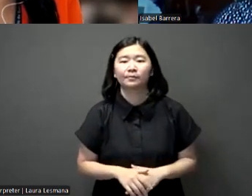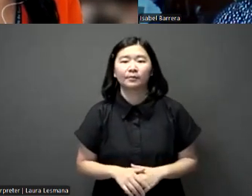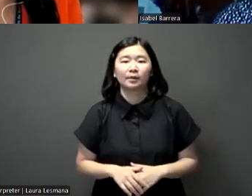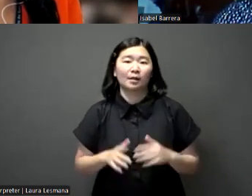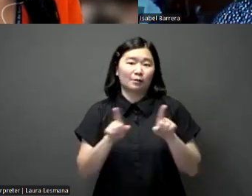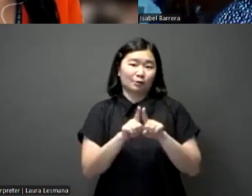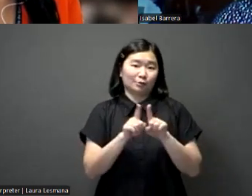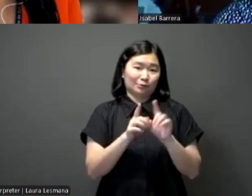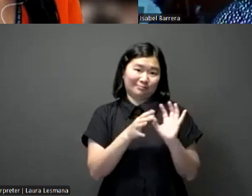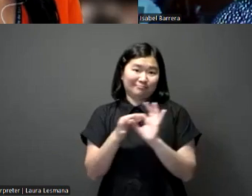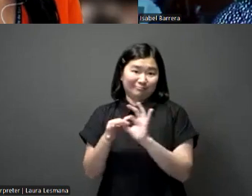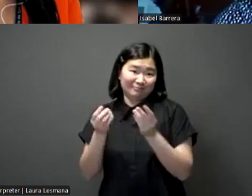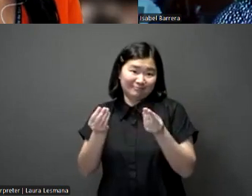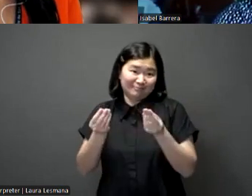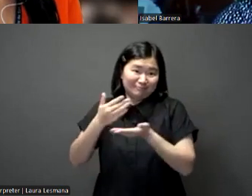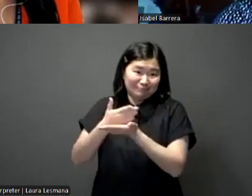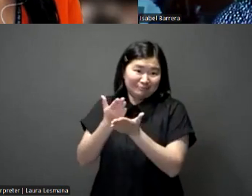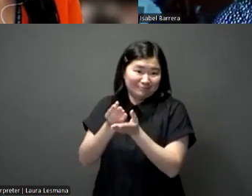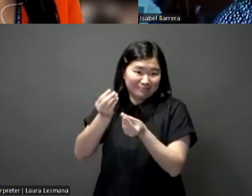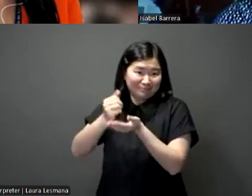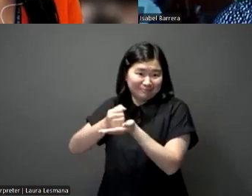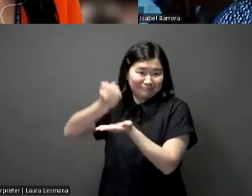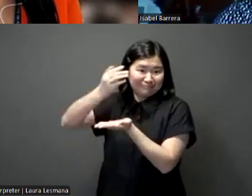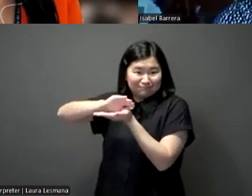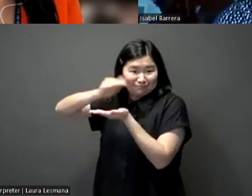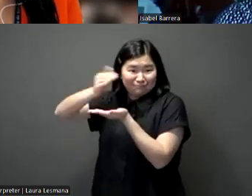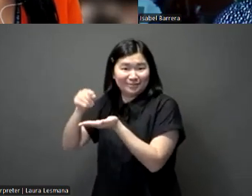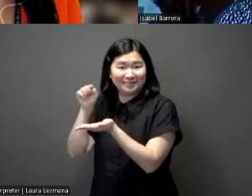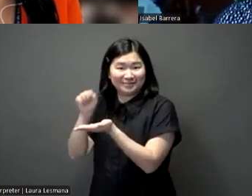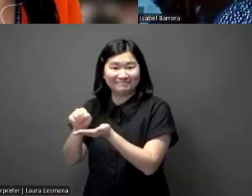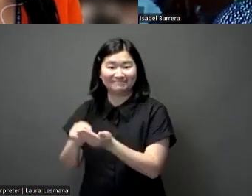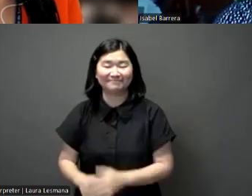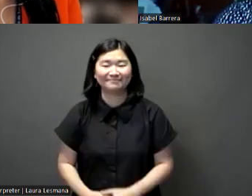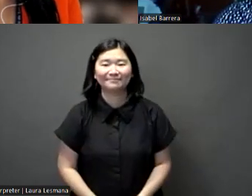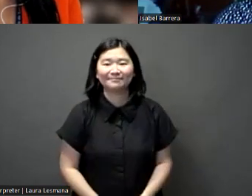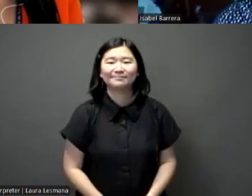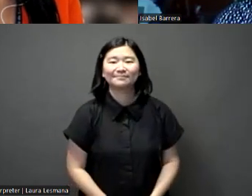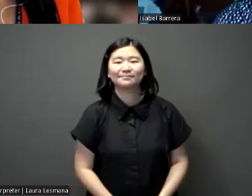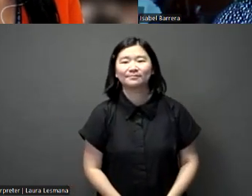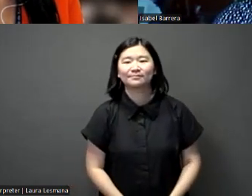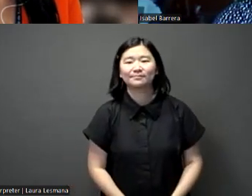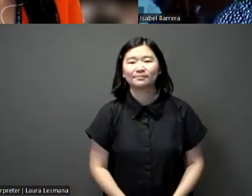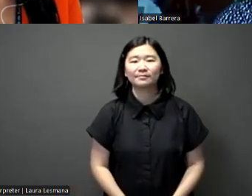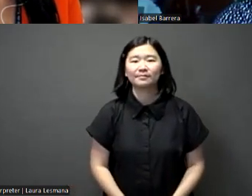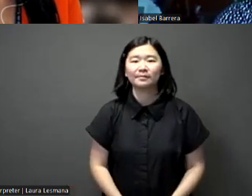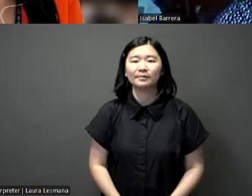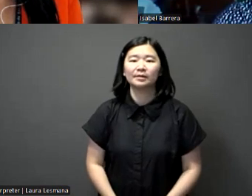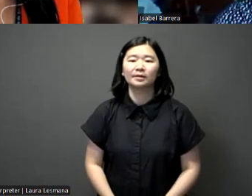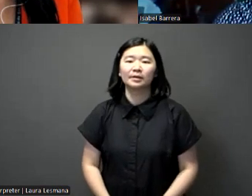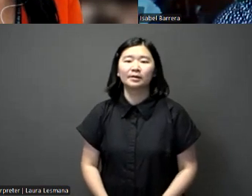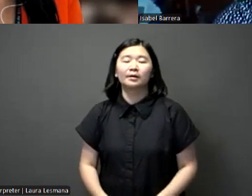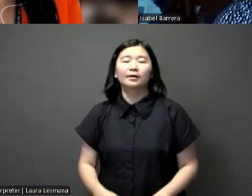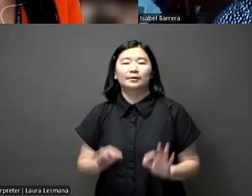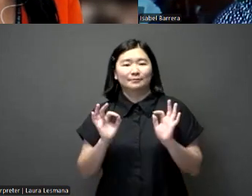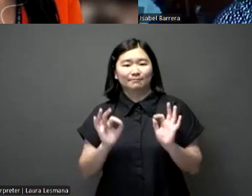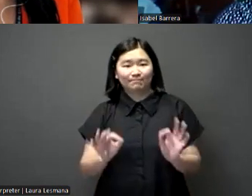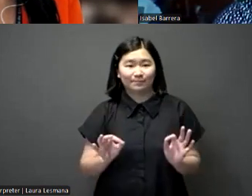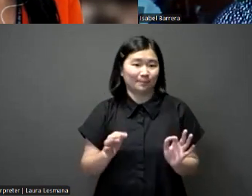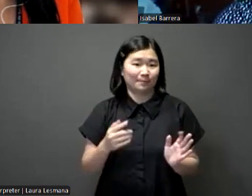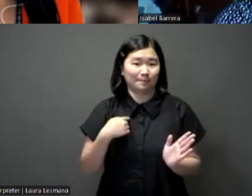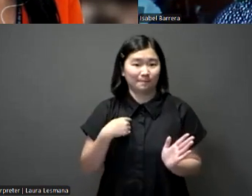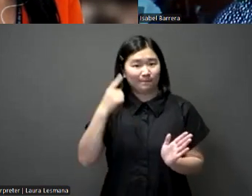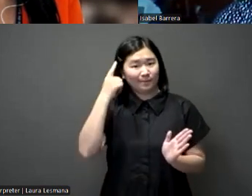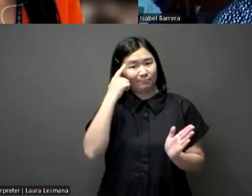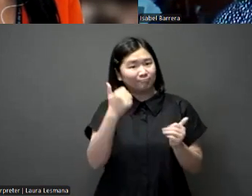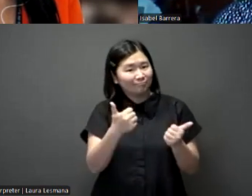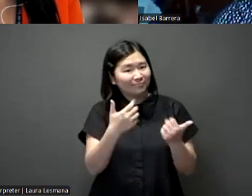Pereira. La siguiente pregunta es para el equipo chileno. Es más, diría que